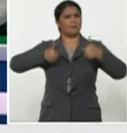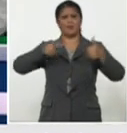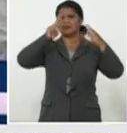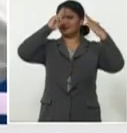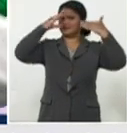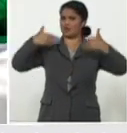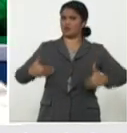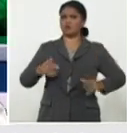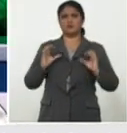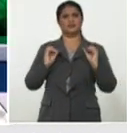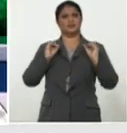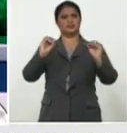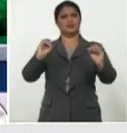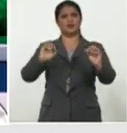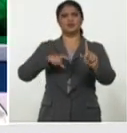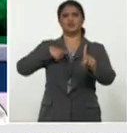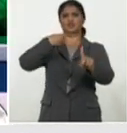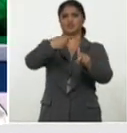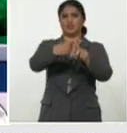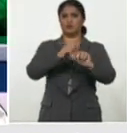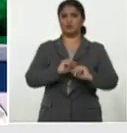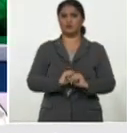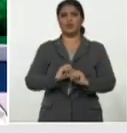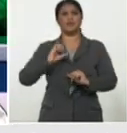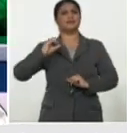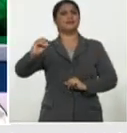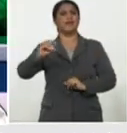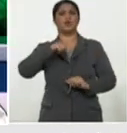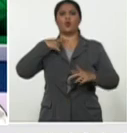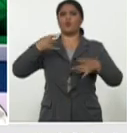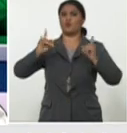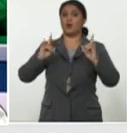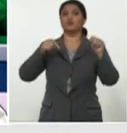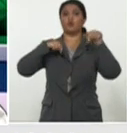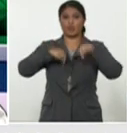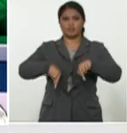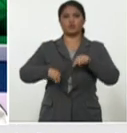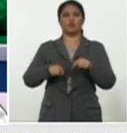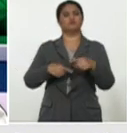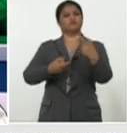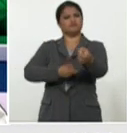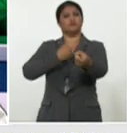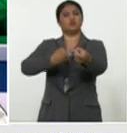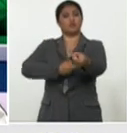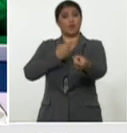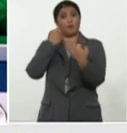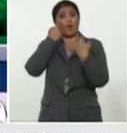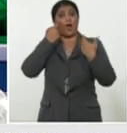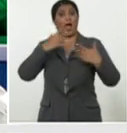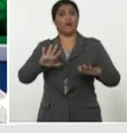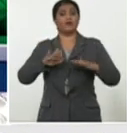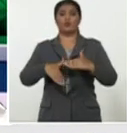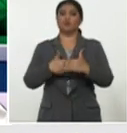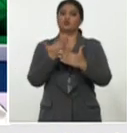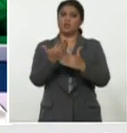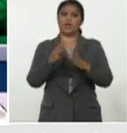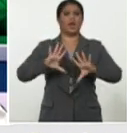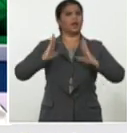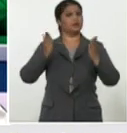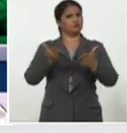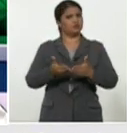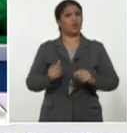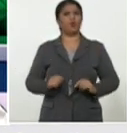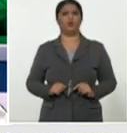un momento determinado, cuando se apruebe por el órgano regulador, se apliquen las vacunas en % más